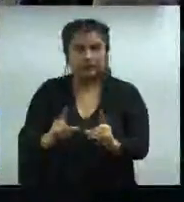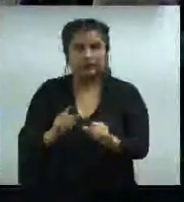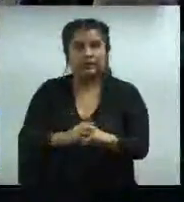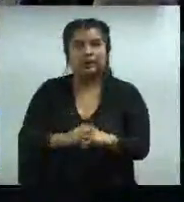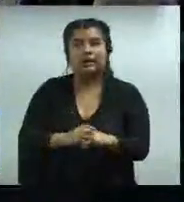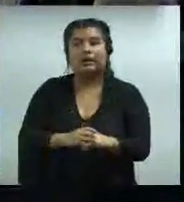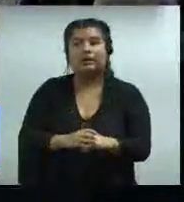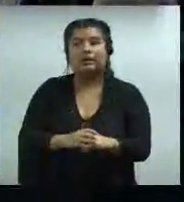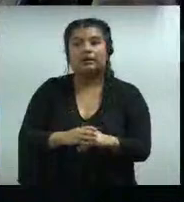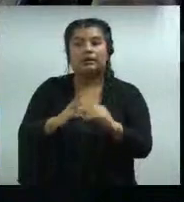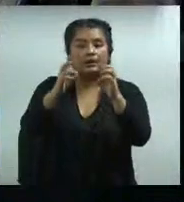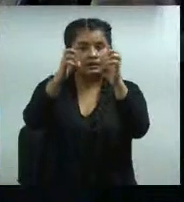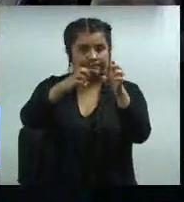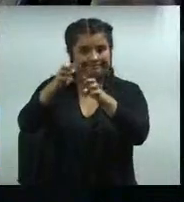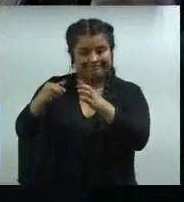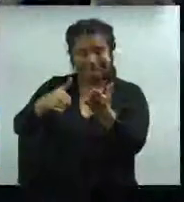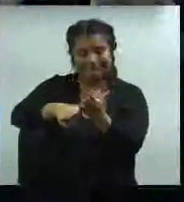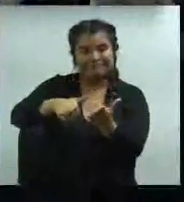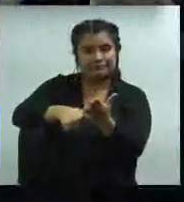bloque esta nota.